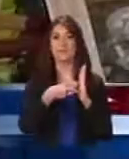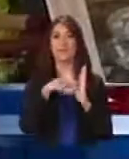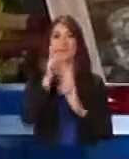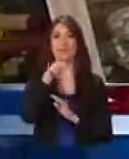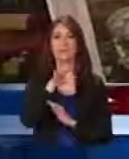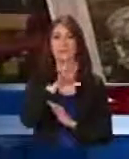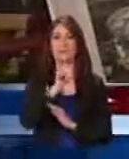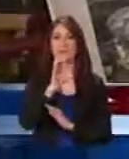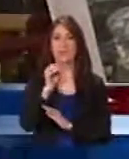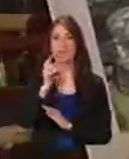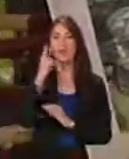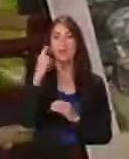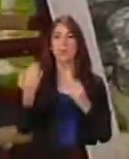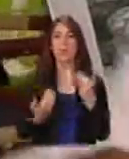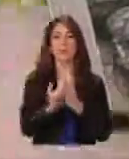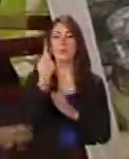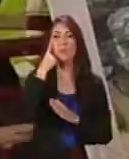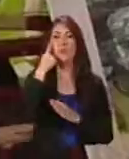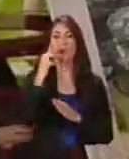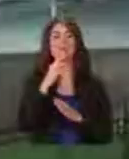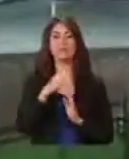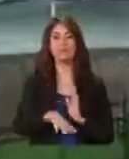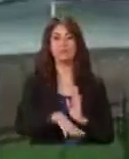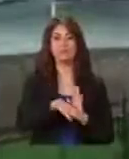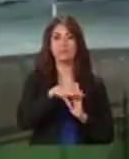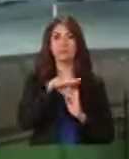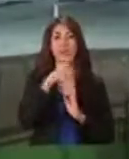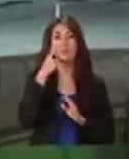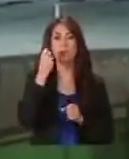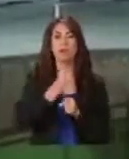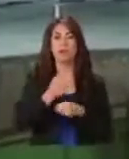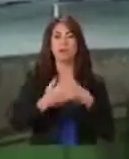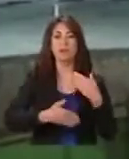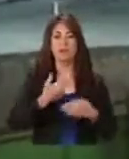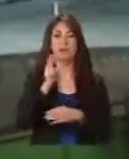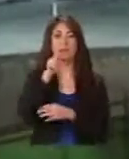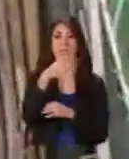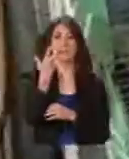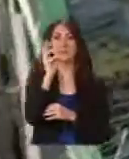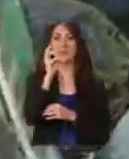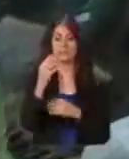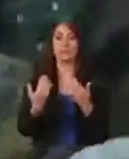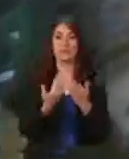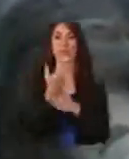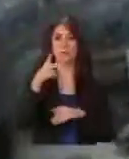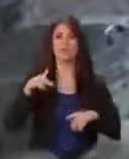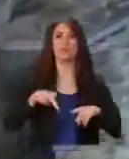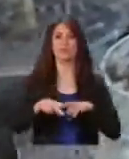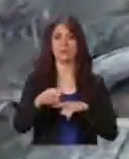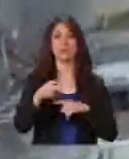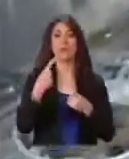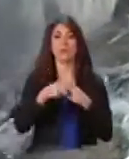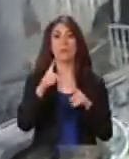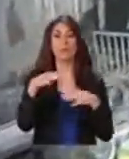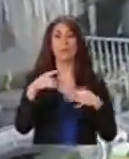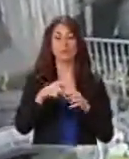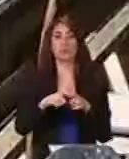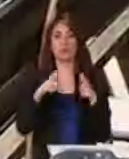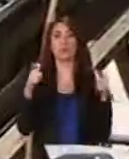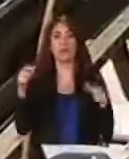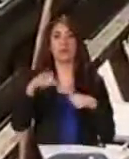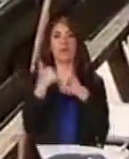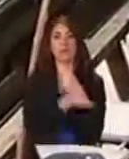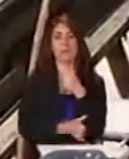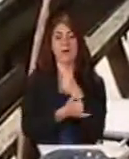2.500. La hidroeléctrica, que ya tiene un avance del 70%, entrará a operar en el 2016 y será la inversión histórica más grande del país,